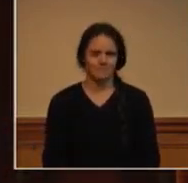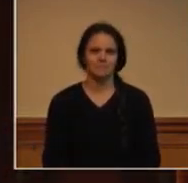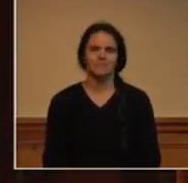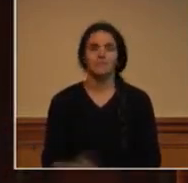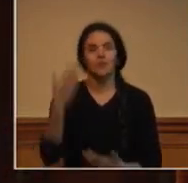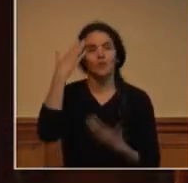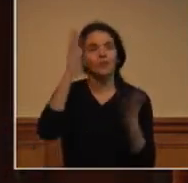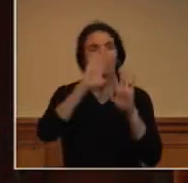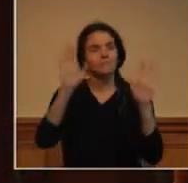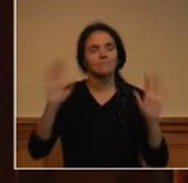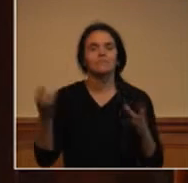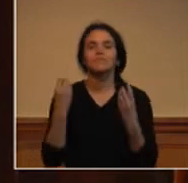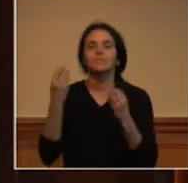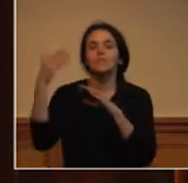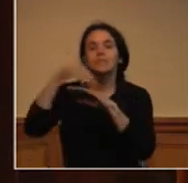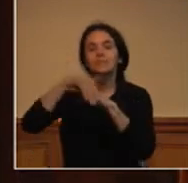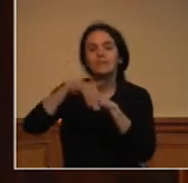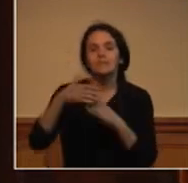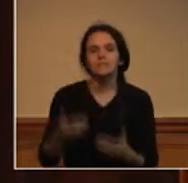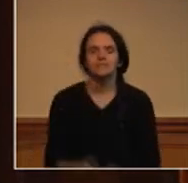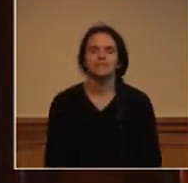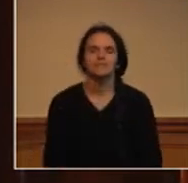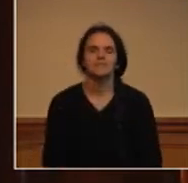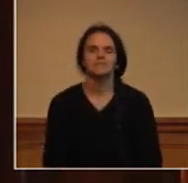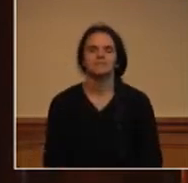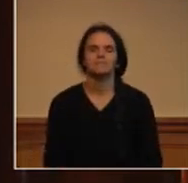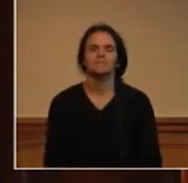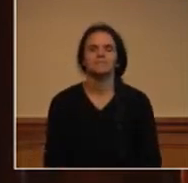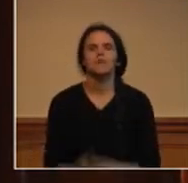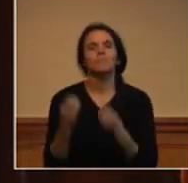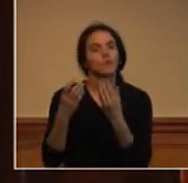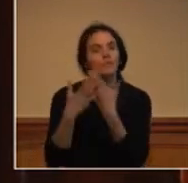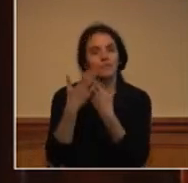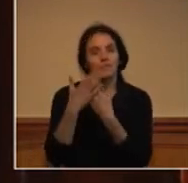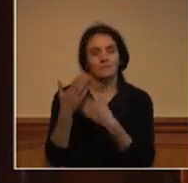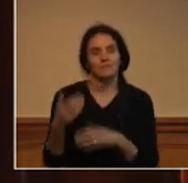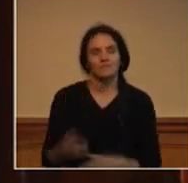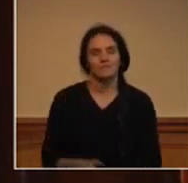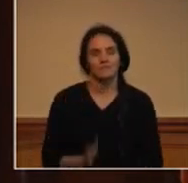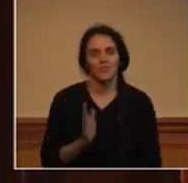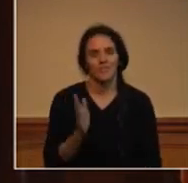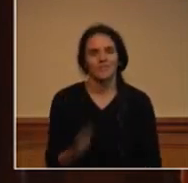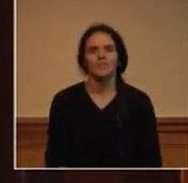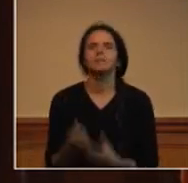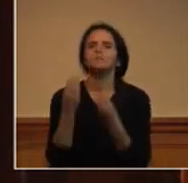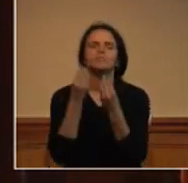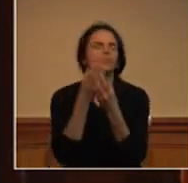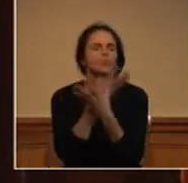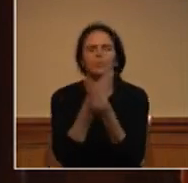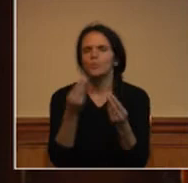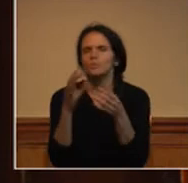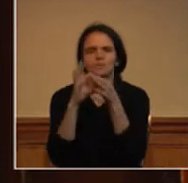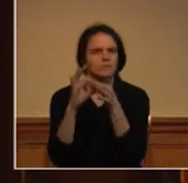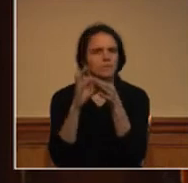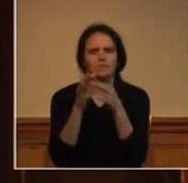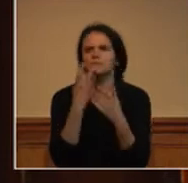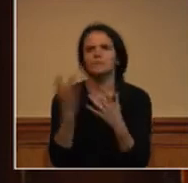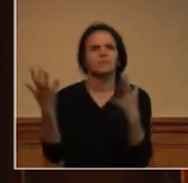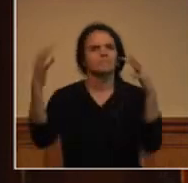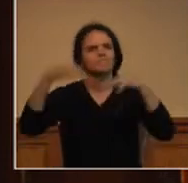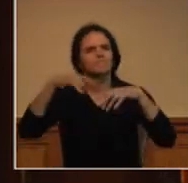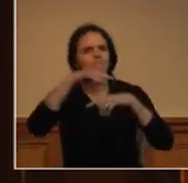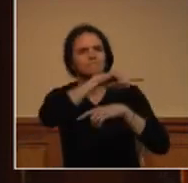Hola a todos, buenas tardes. Buenos días todavía. Muchas gracias por estar aquí